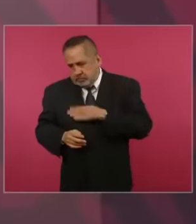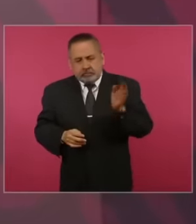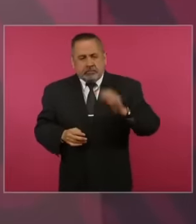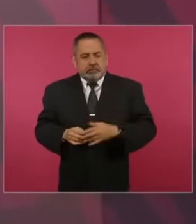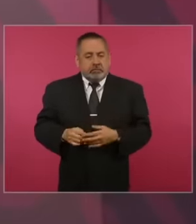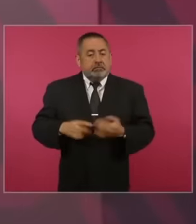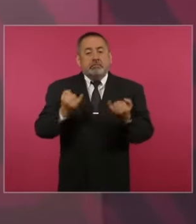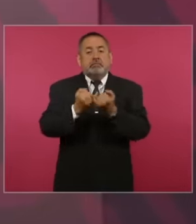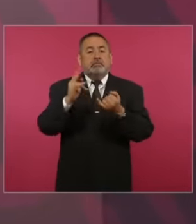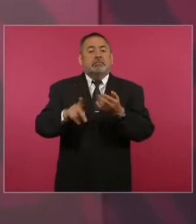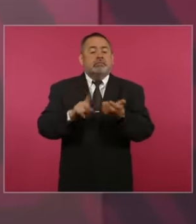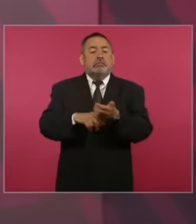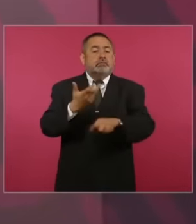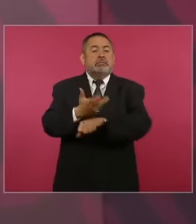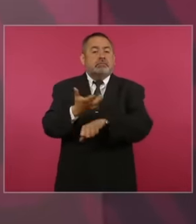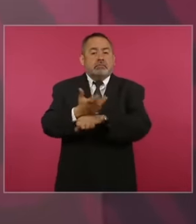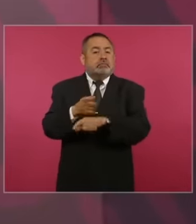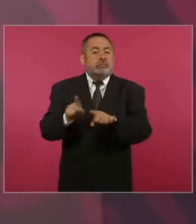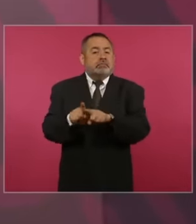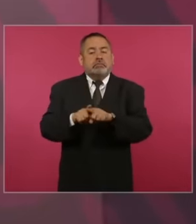lo hicieron